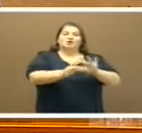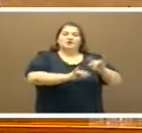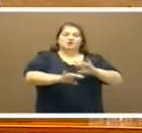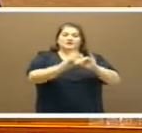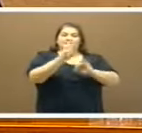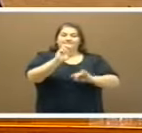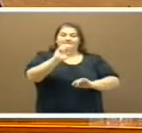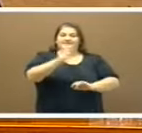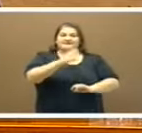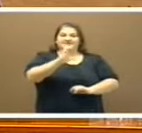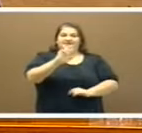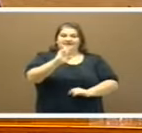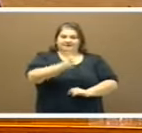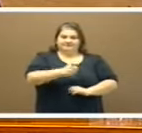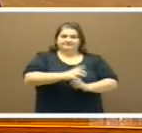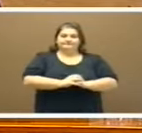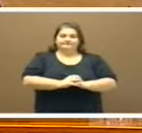Regionalistas del PRES-CRES.